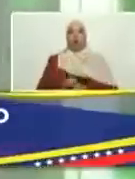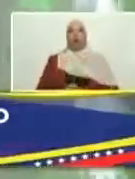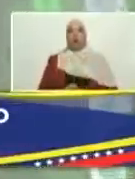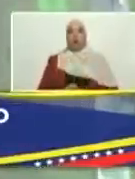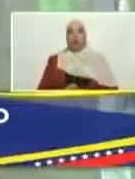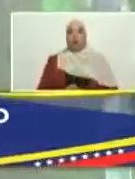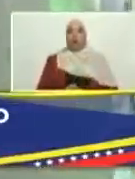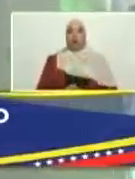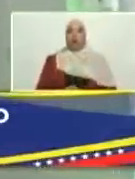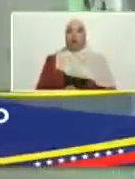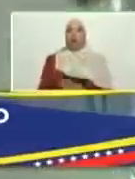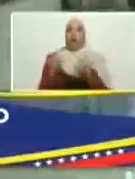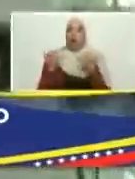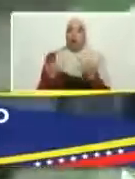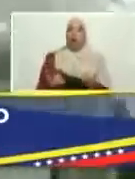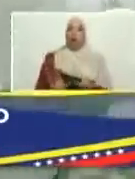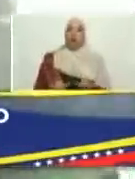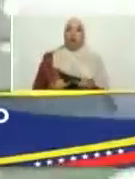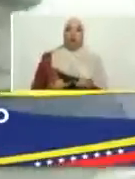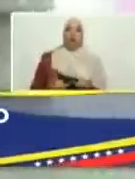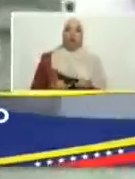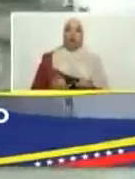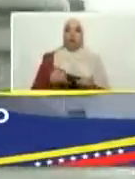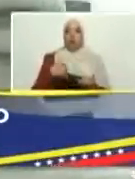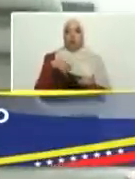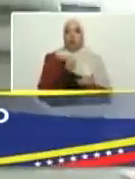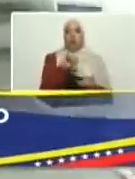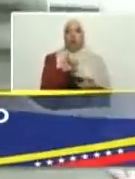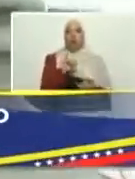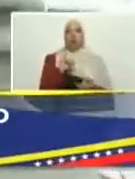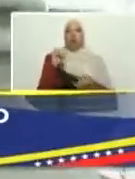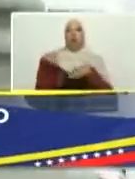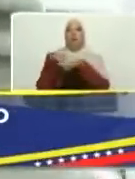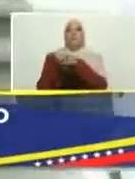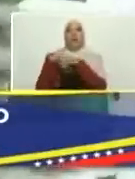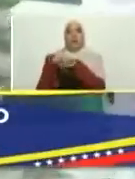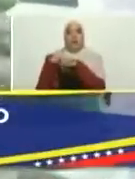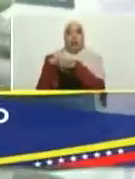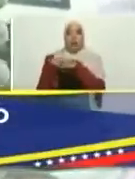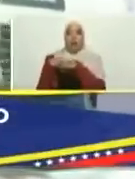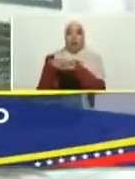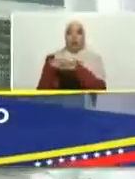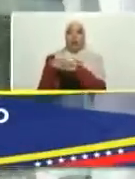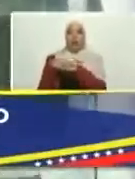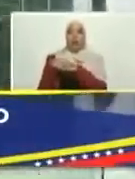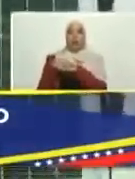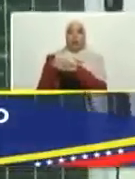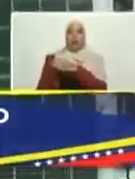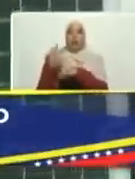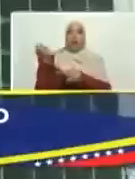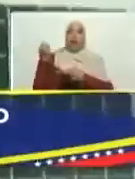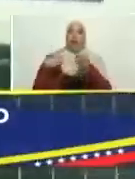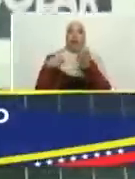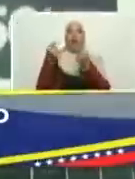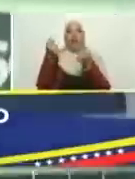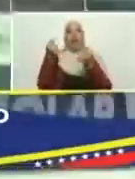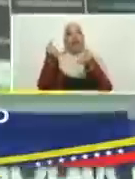Vamos precisamente al stand del Ministerio de